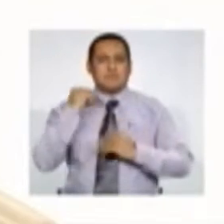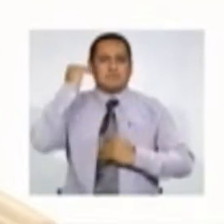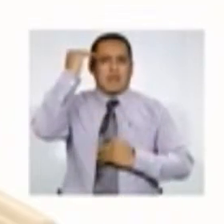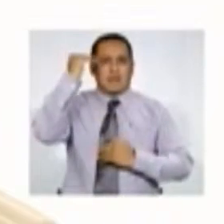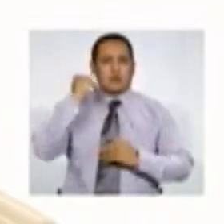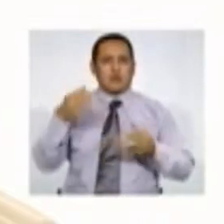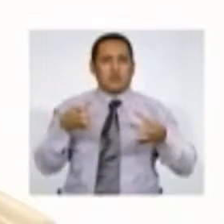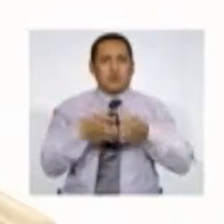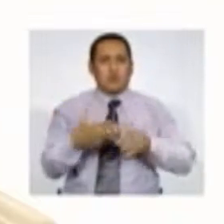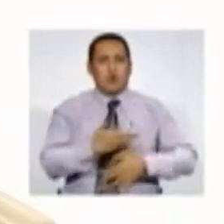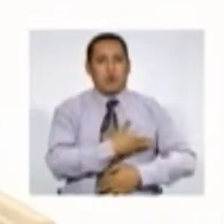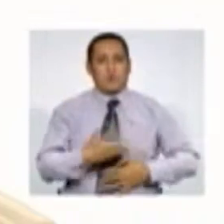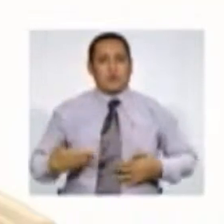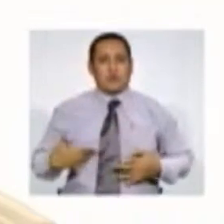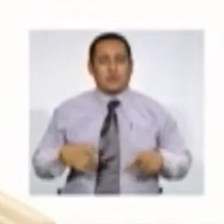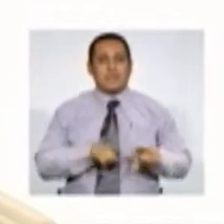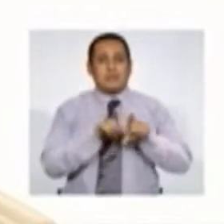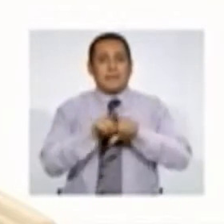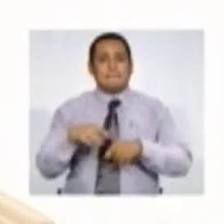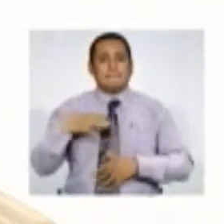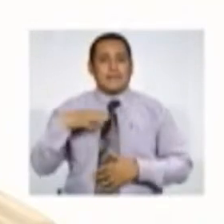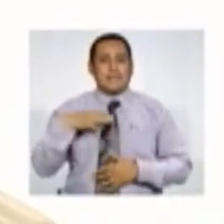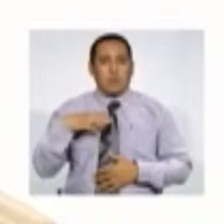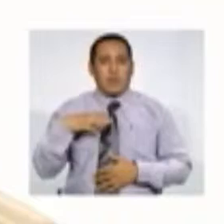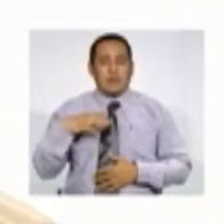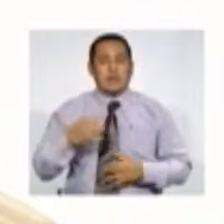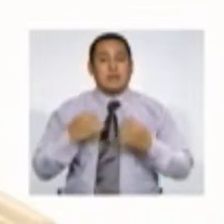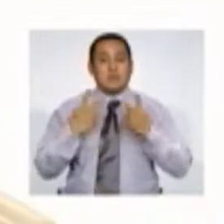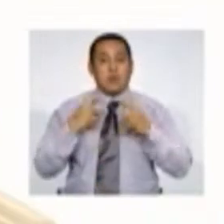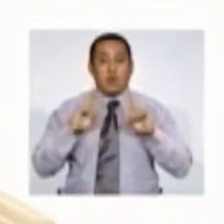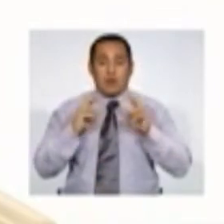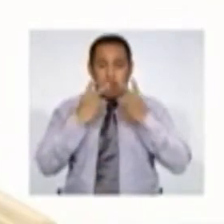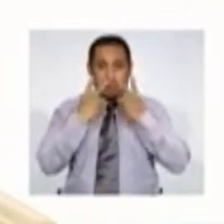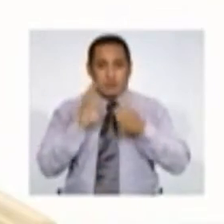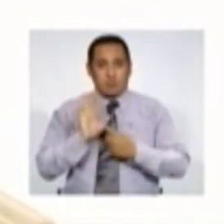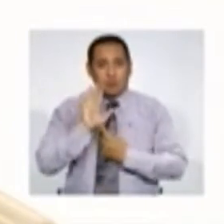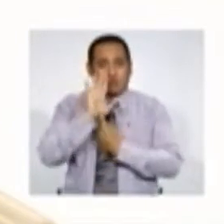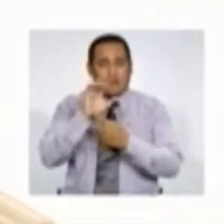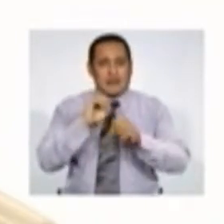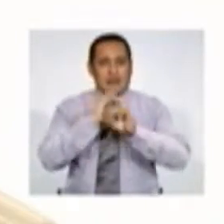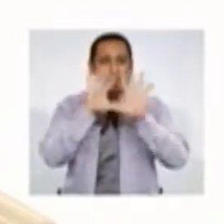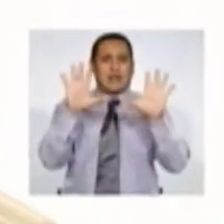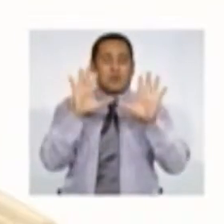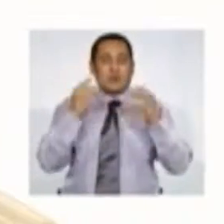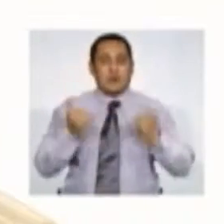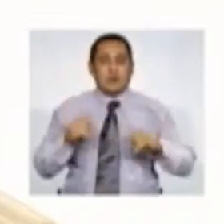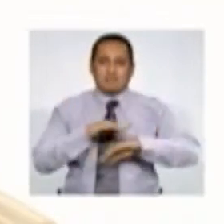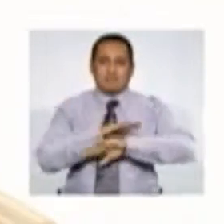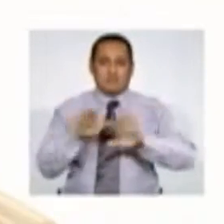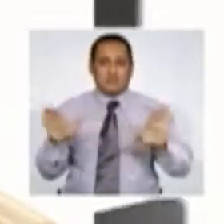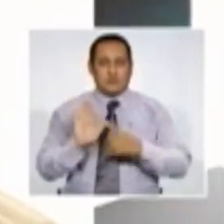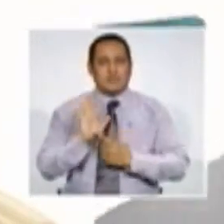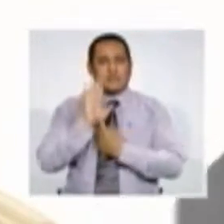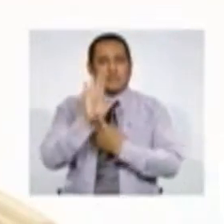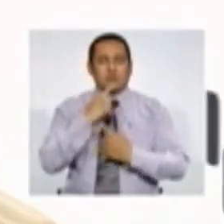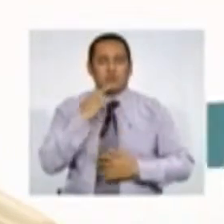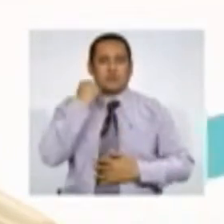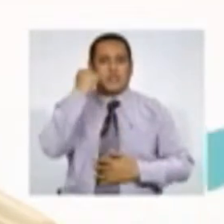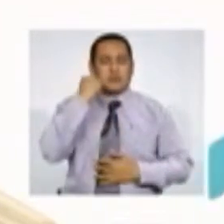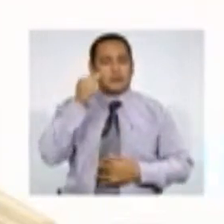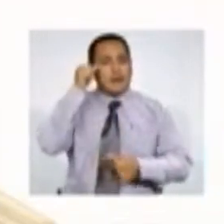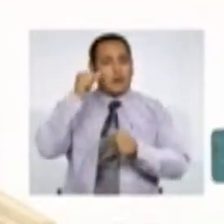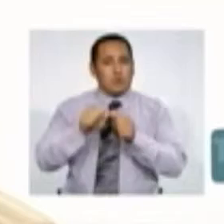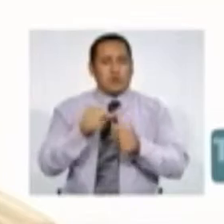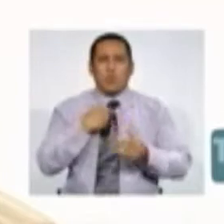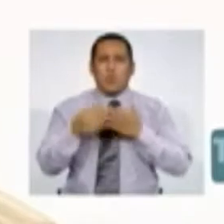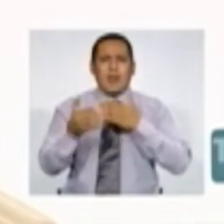y escuelas de posgrado públicas y privadas. Esperemos que haya quedado claro. Llegamos al final de esta edición de Tus Derechos.